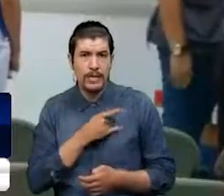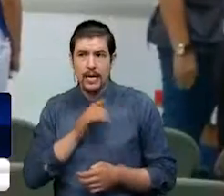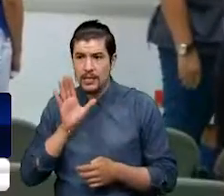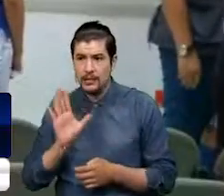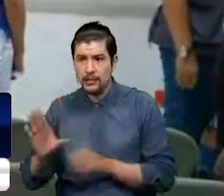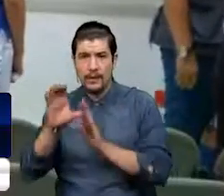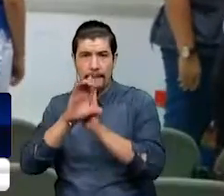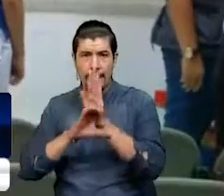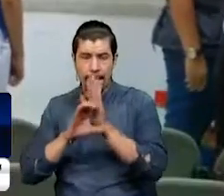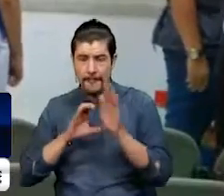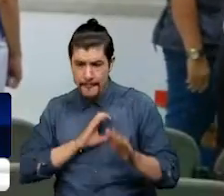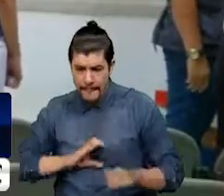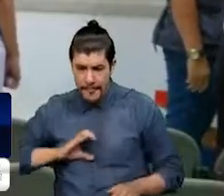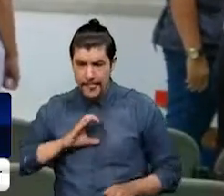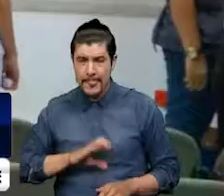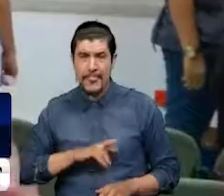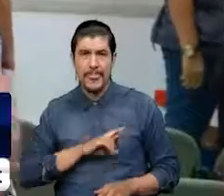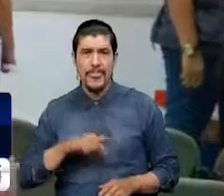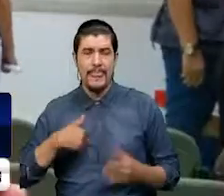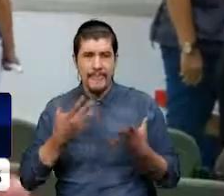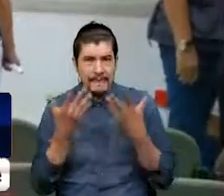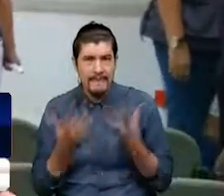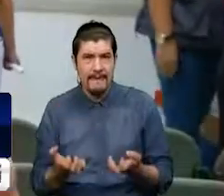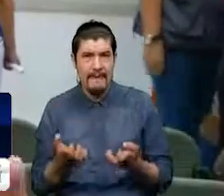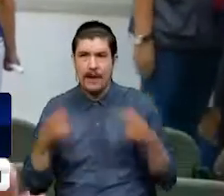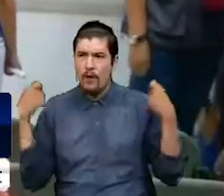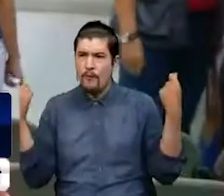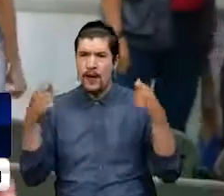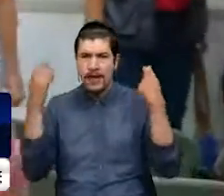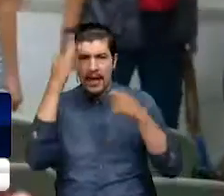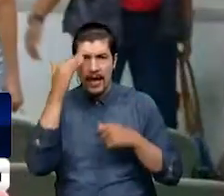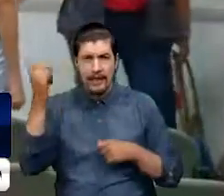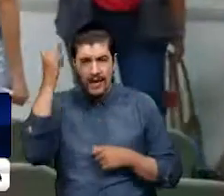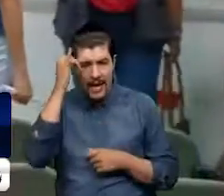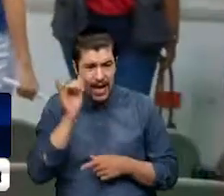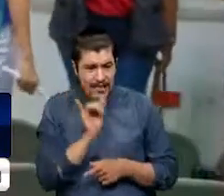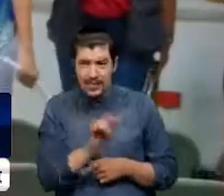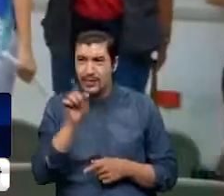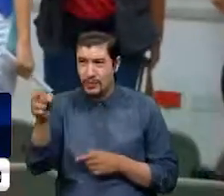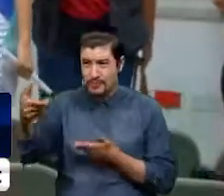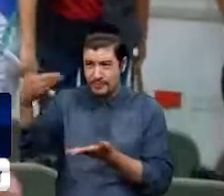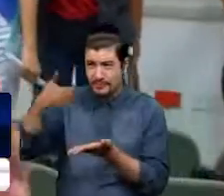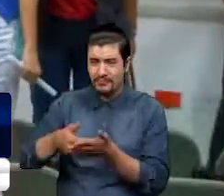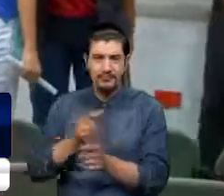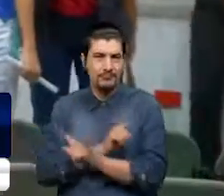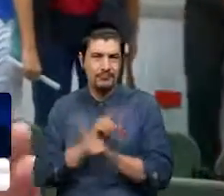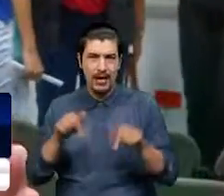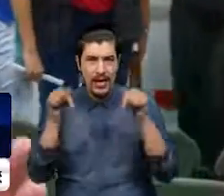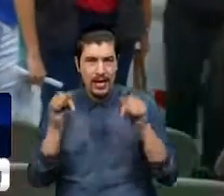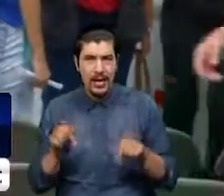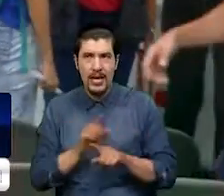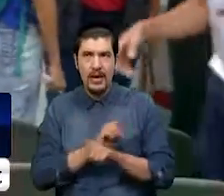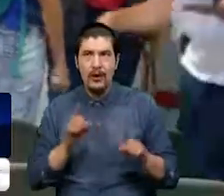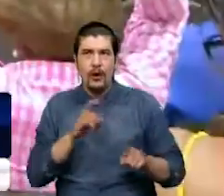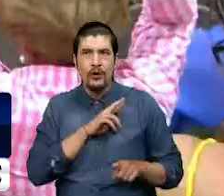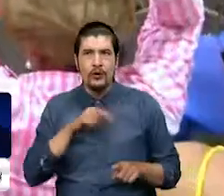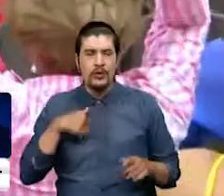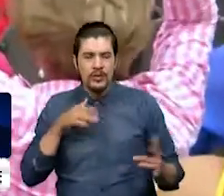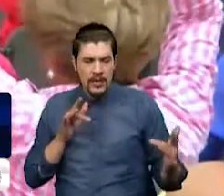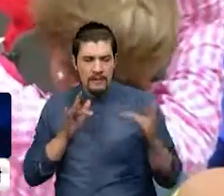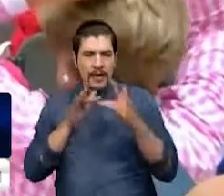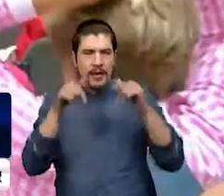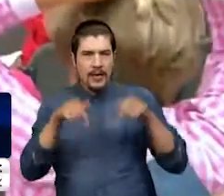queremos una oferta académica de esta manera no como la están ofreciendo en este momento en las ciudades sino para nosotros de esta manera